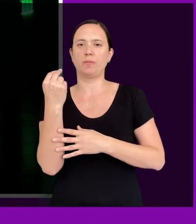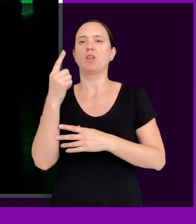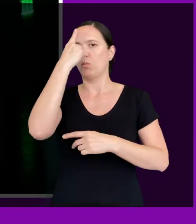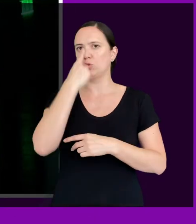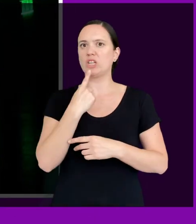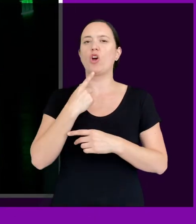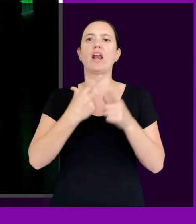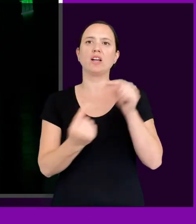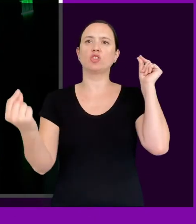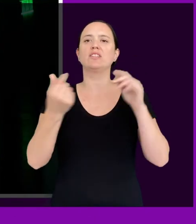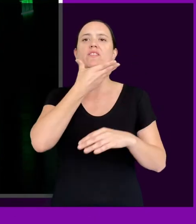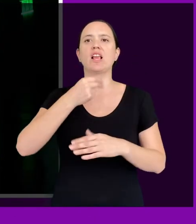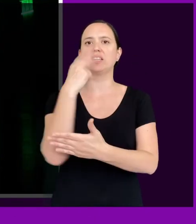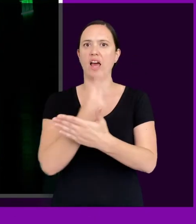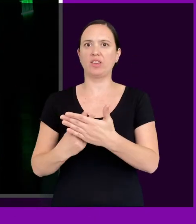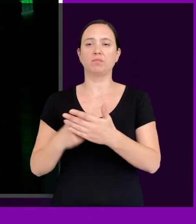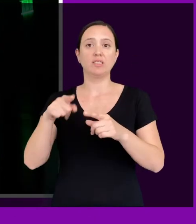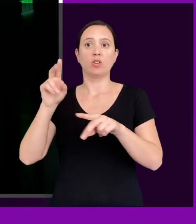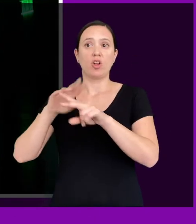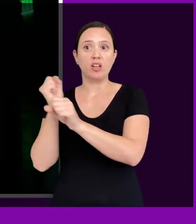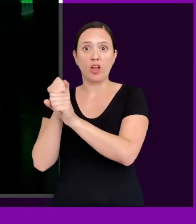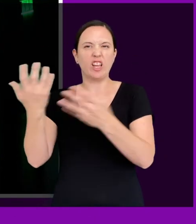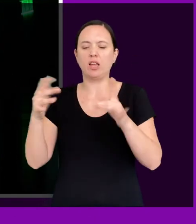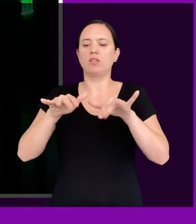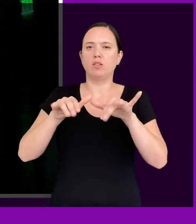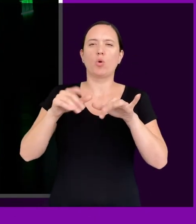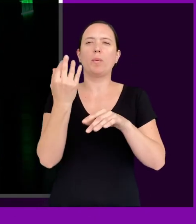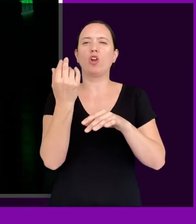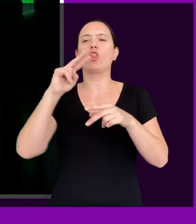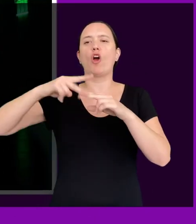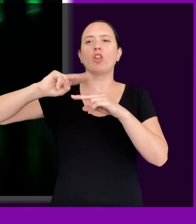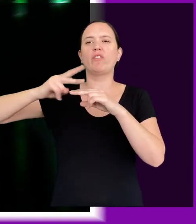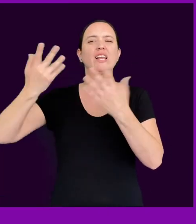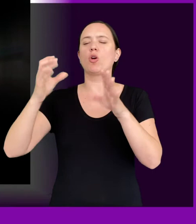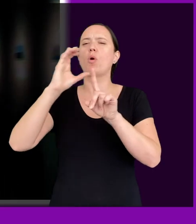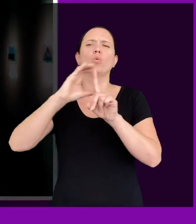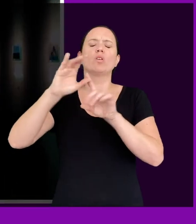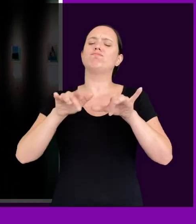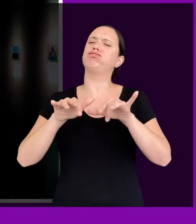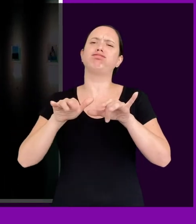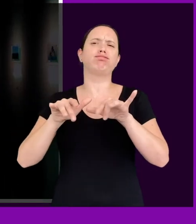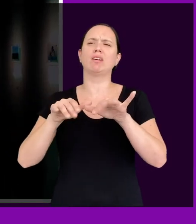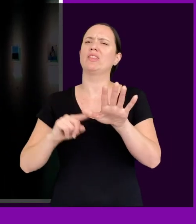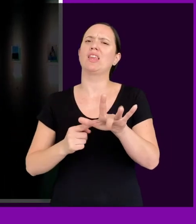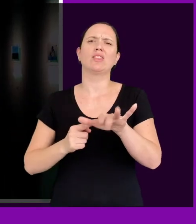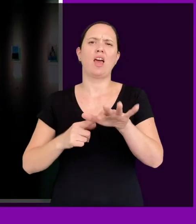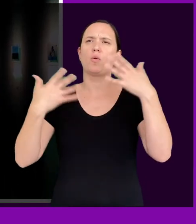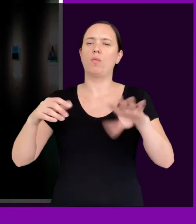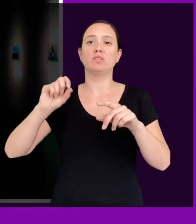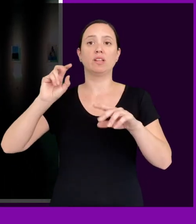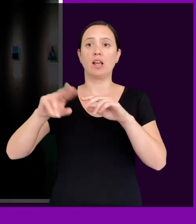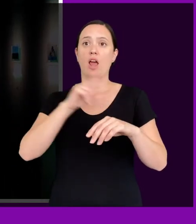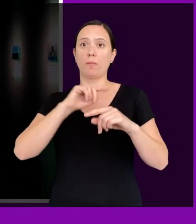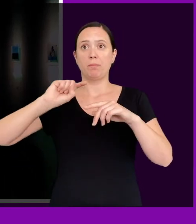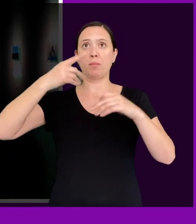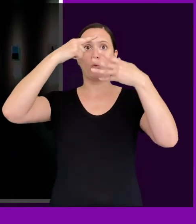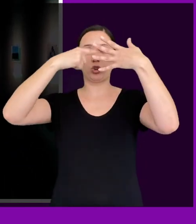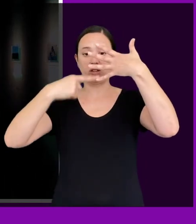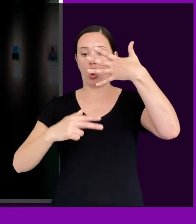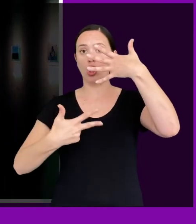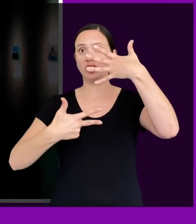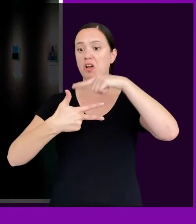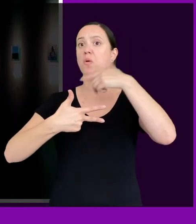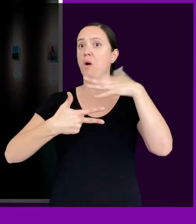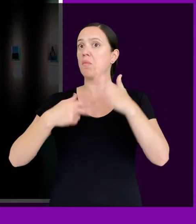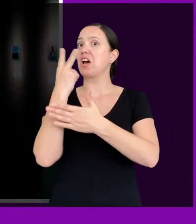Bellas Artes. Esta obra se sustenta en los códigos binarios aplicados a la cultura digital. Para el autor, este será